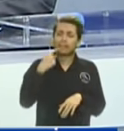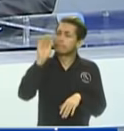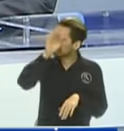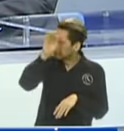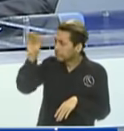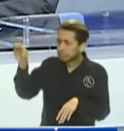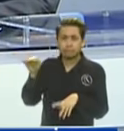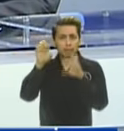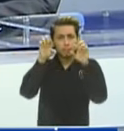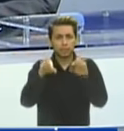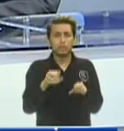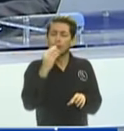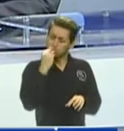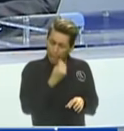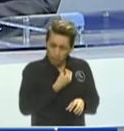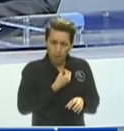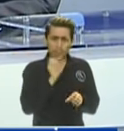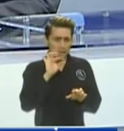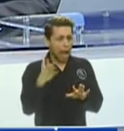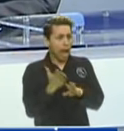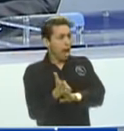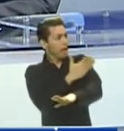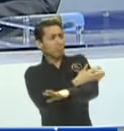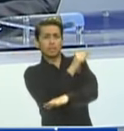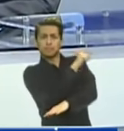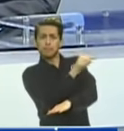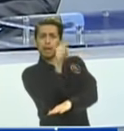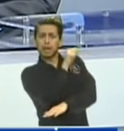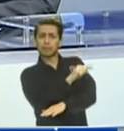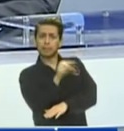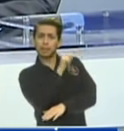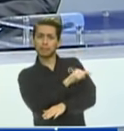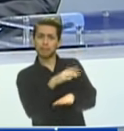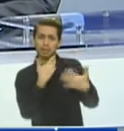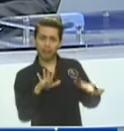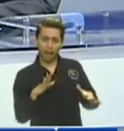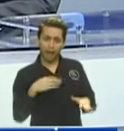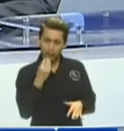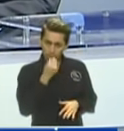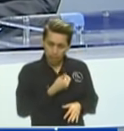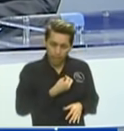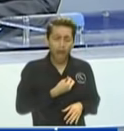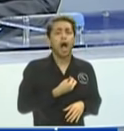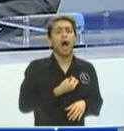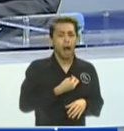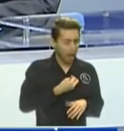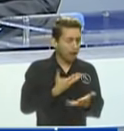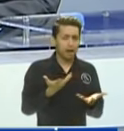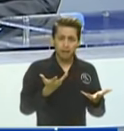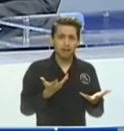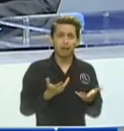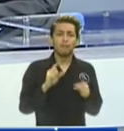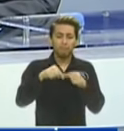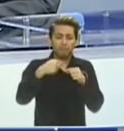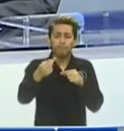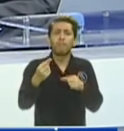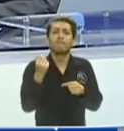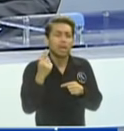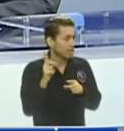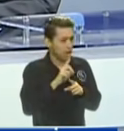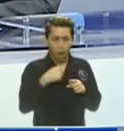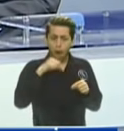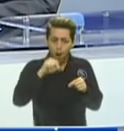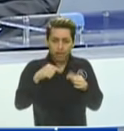hemos ya aguantado las peores semanas. Aguantamos ya las peores semanas. Lo peor, decíamos, está por venir. No, ya estamos en lo